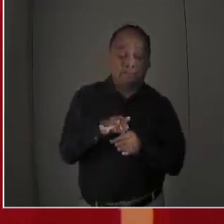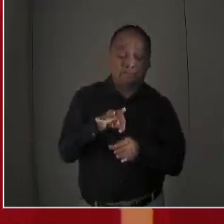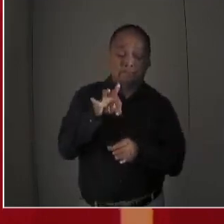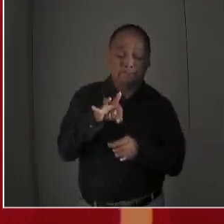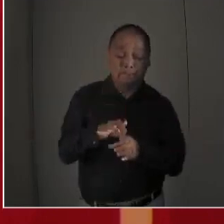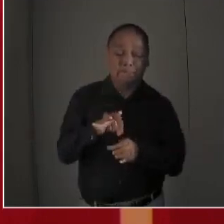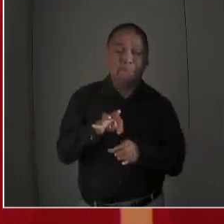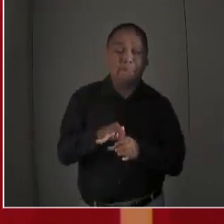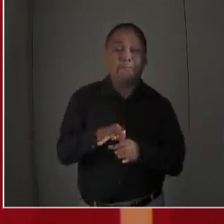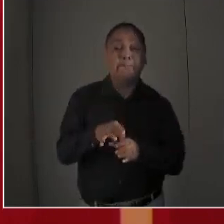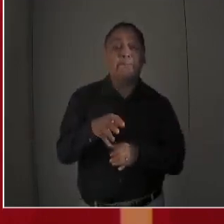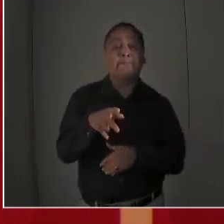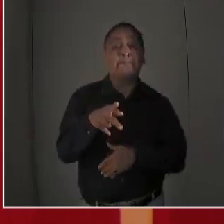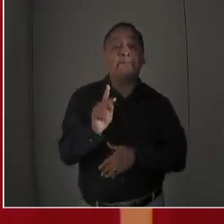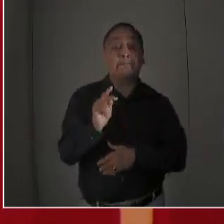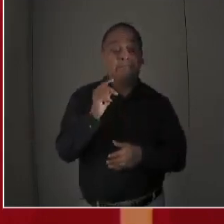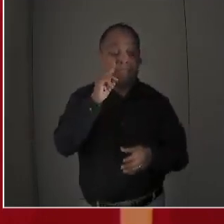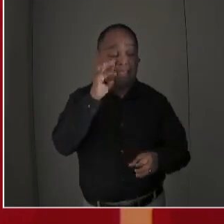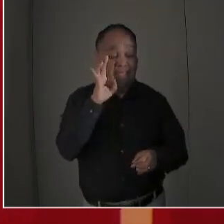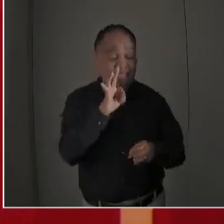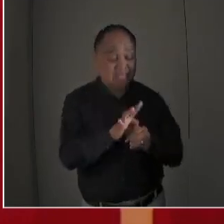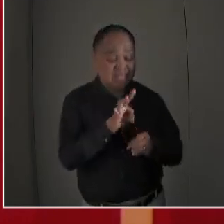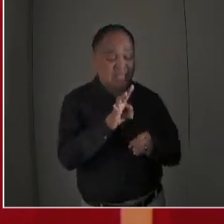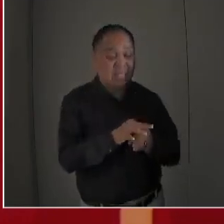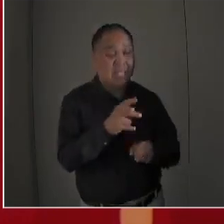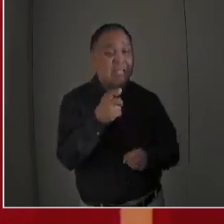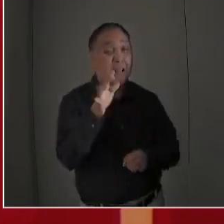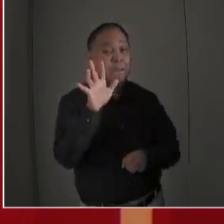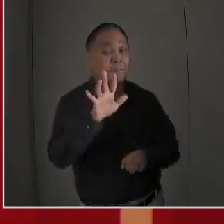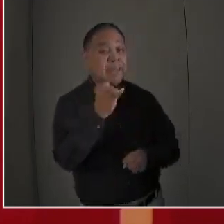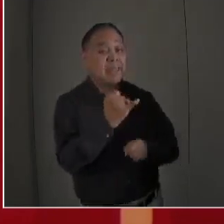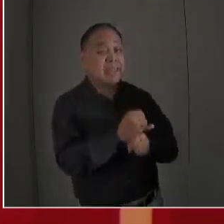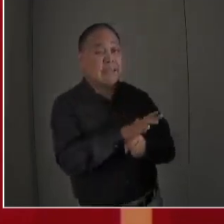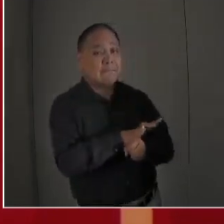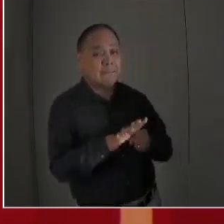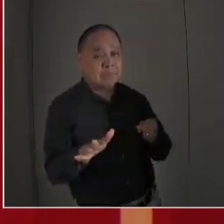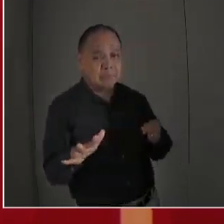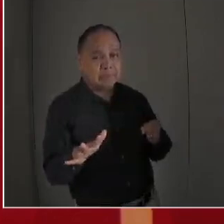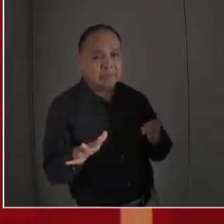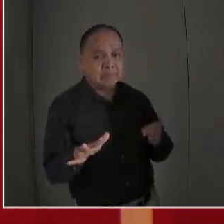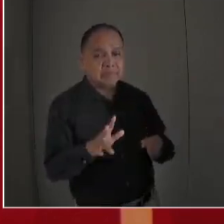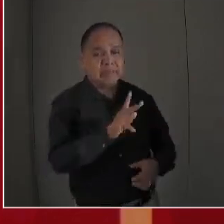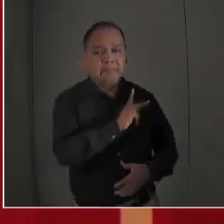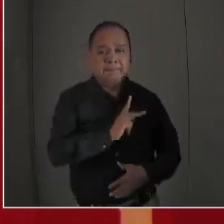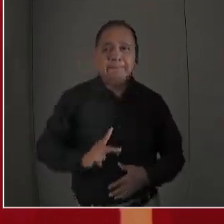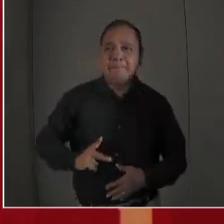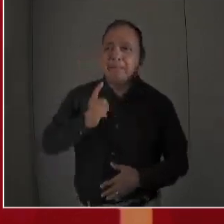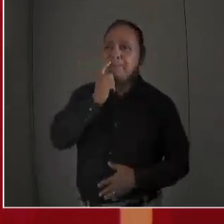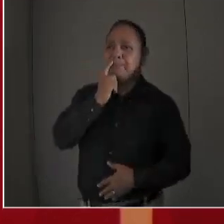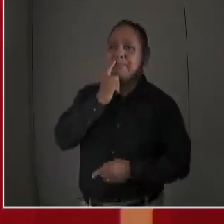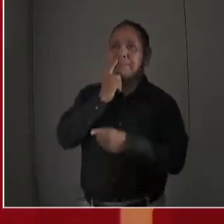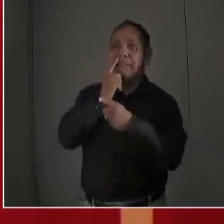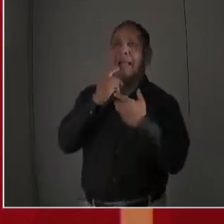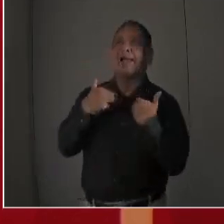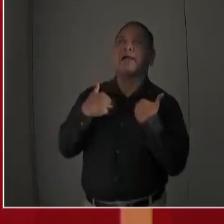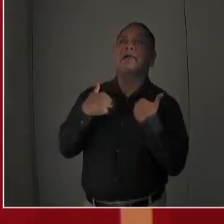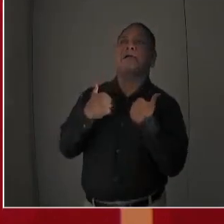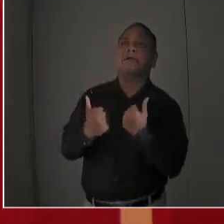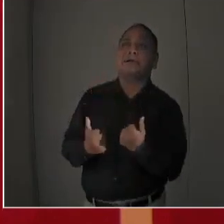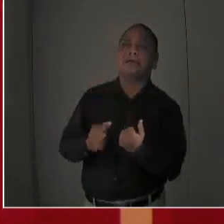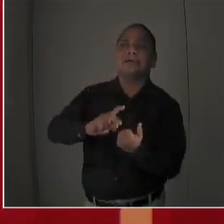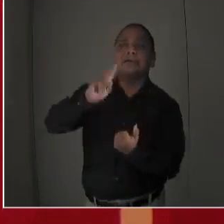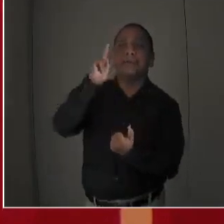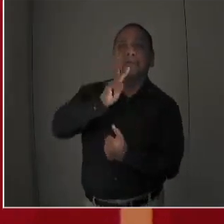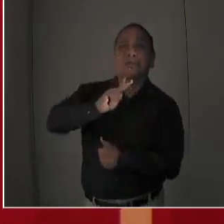que parecía imposible. Con el presidente López Obrador entendimos y